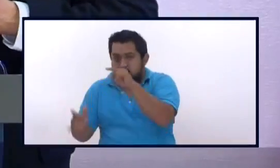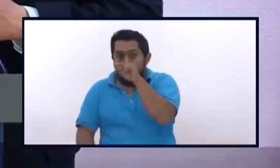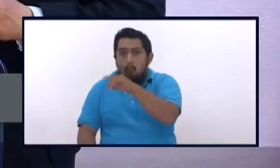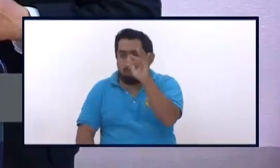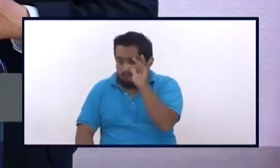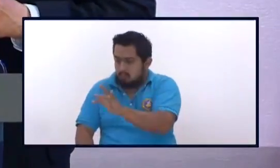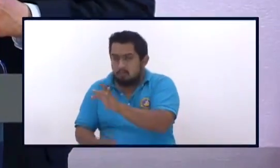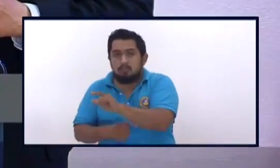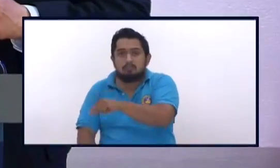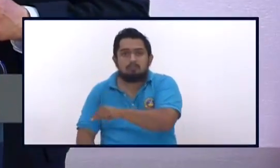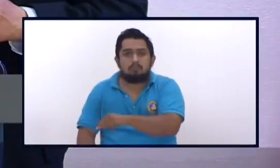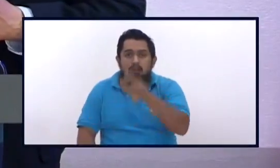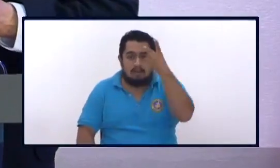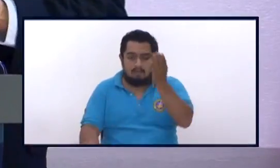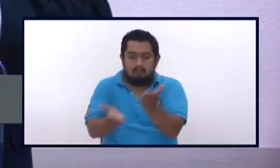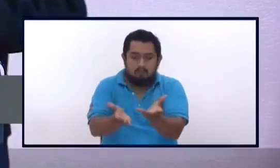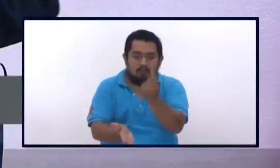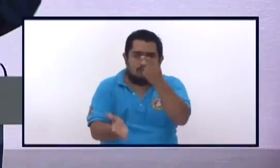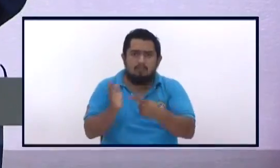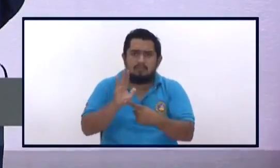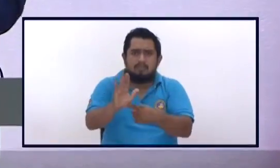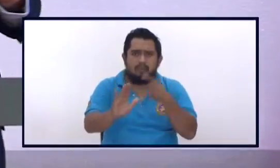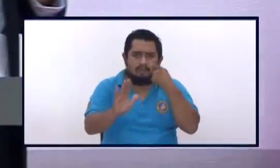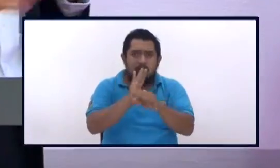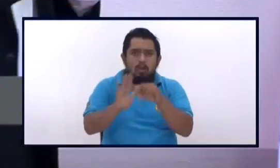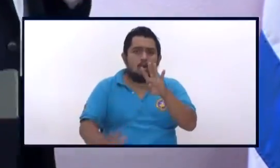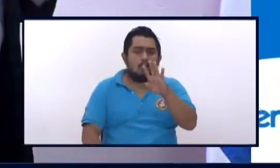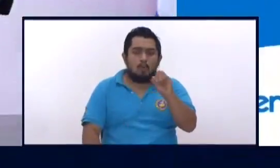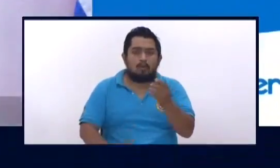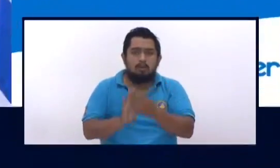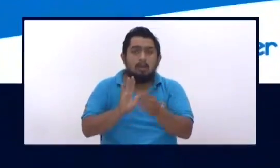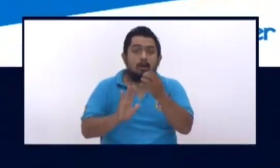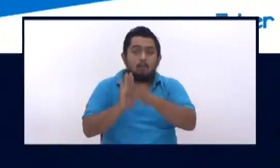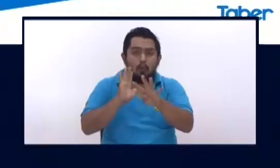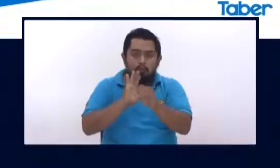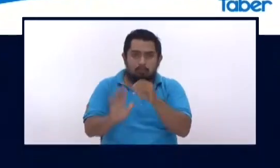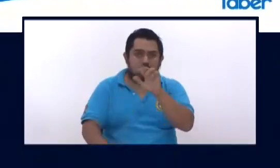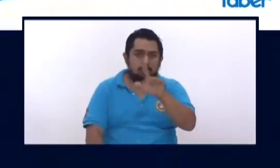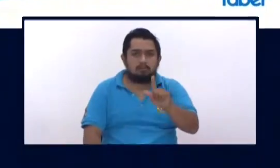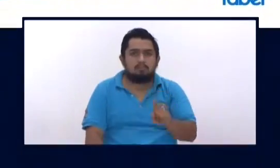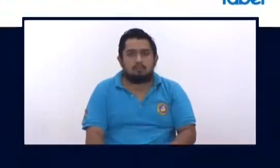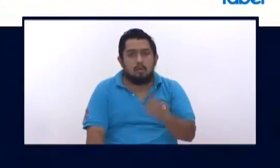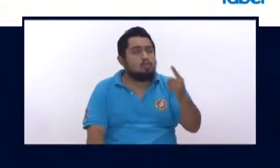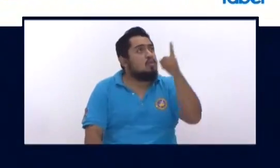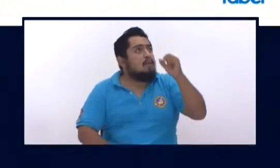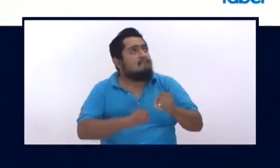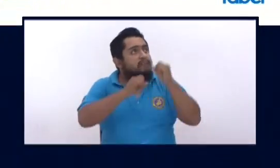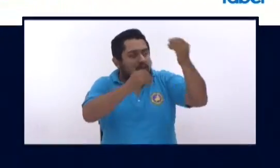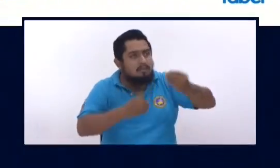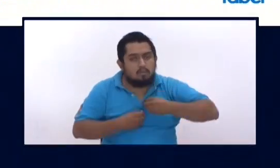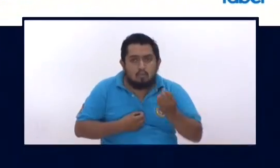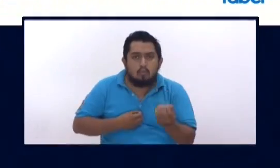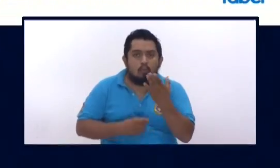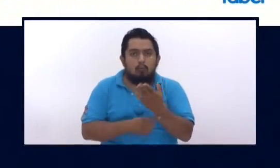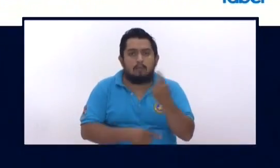y que dice ahorita y sería 40 31 pero los que esperan en jehová tendrán que nuevas fuerzas sólo él puede calmar